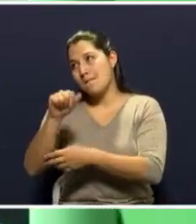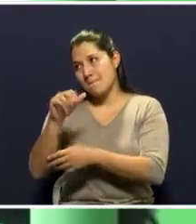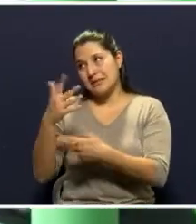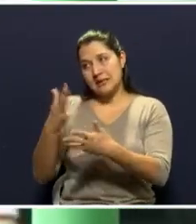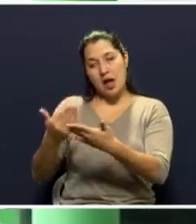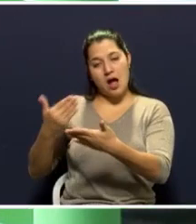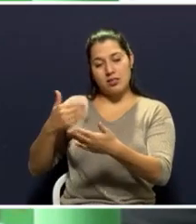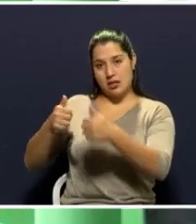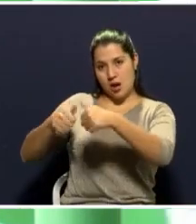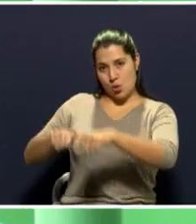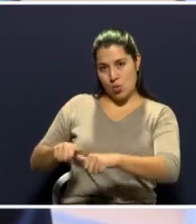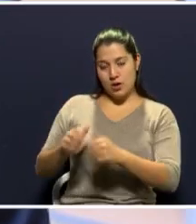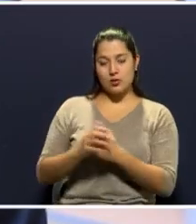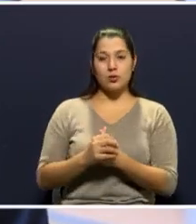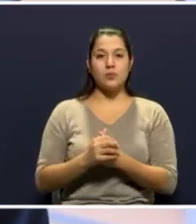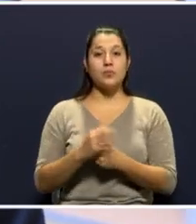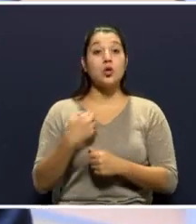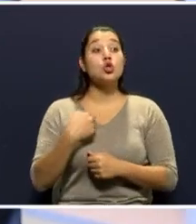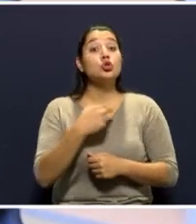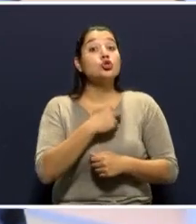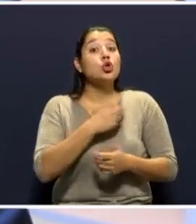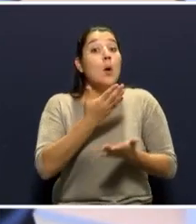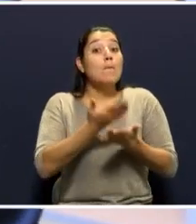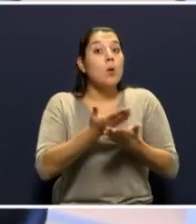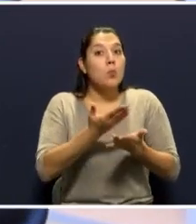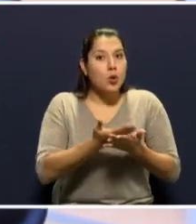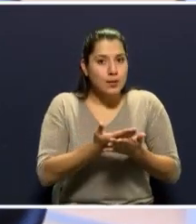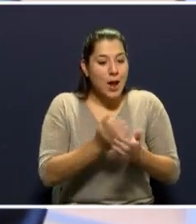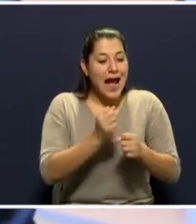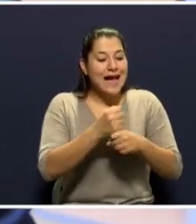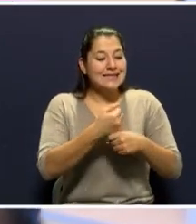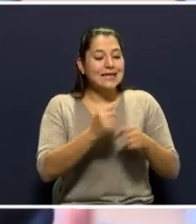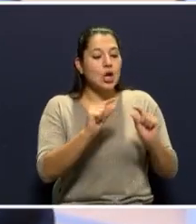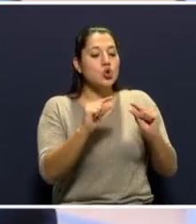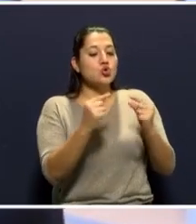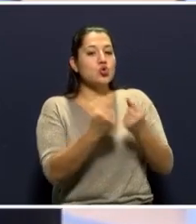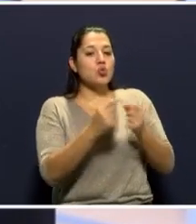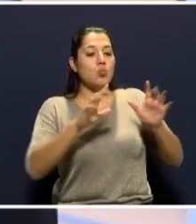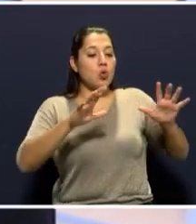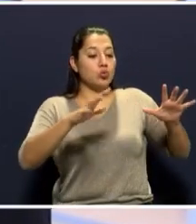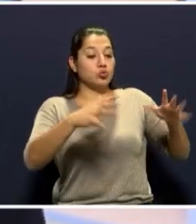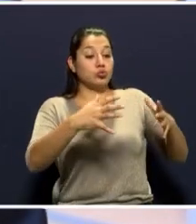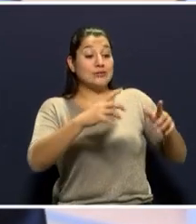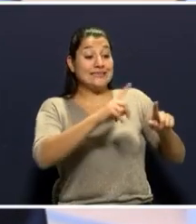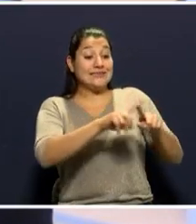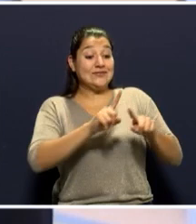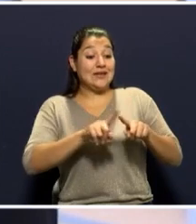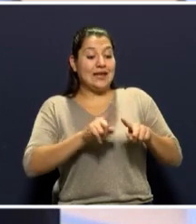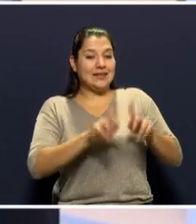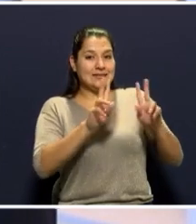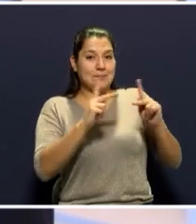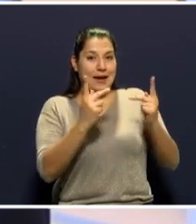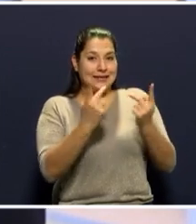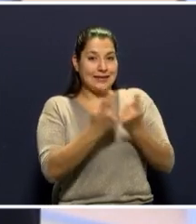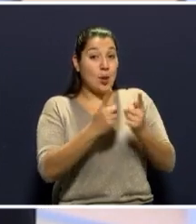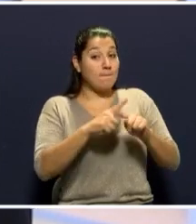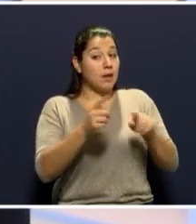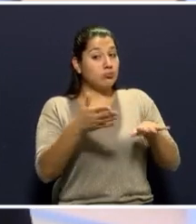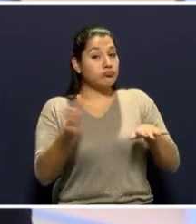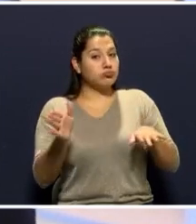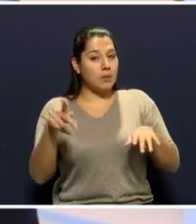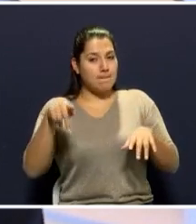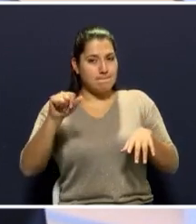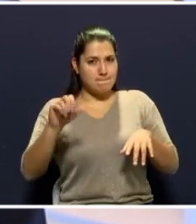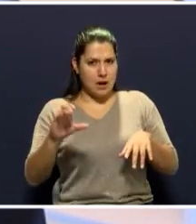un directorio de oposición sin el PAC. Fue la misma propuesta que hicimos el 1 de mayo pasado. ¿Por qué? Porque creemos que